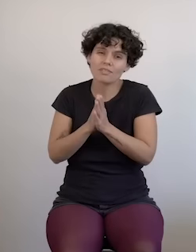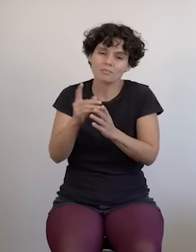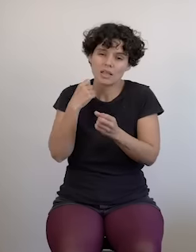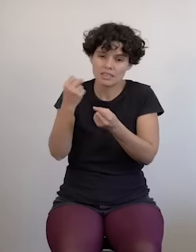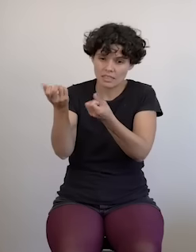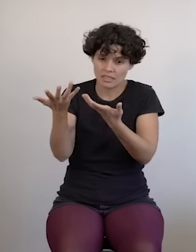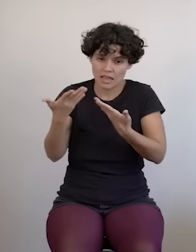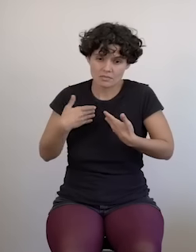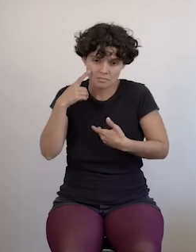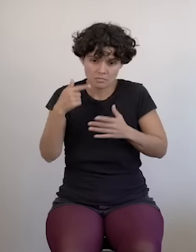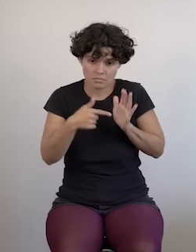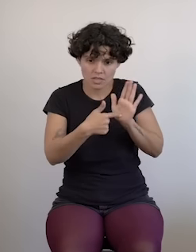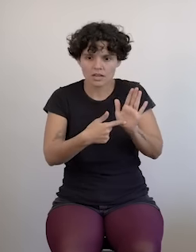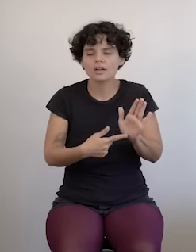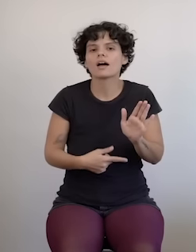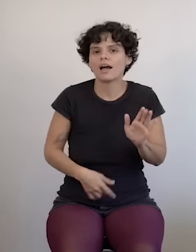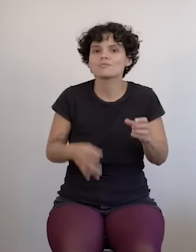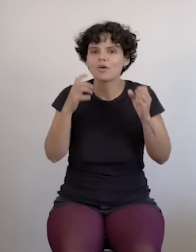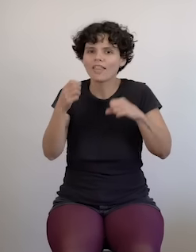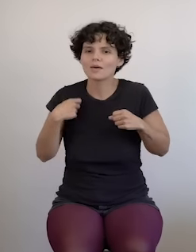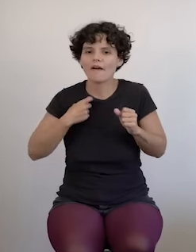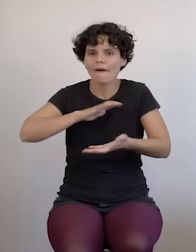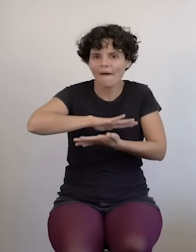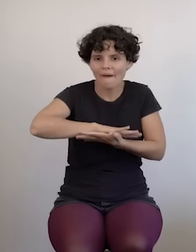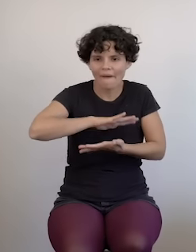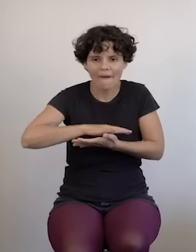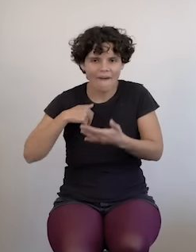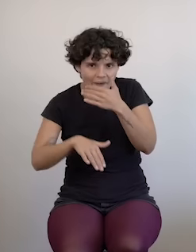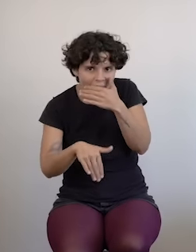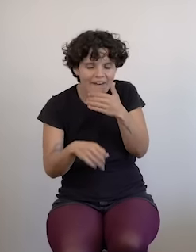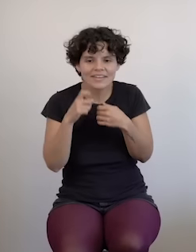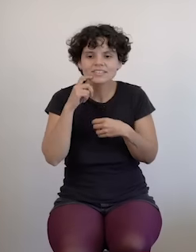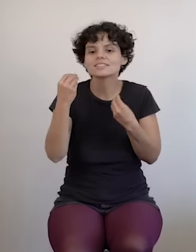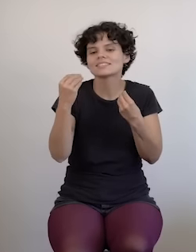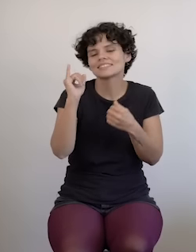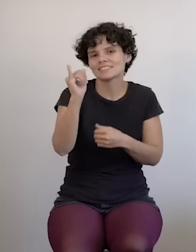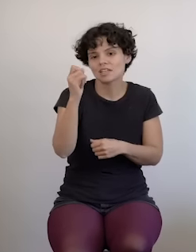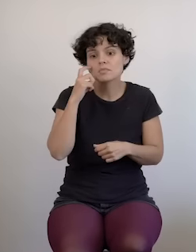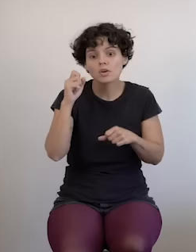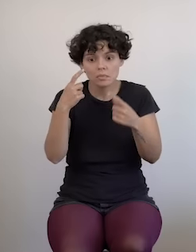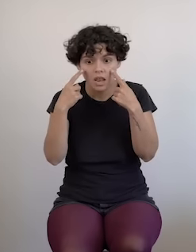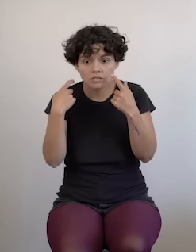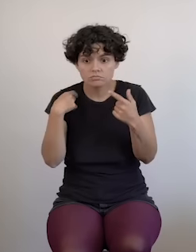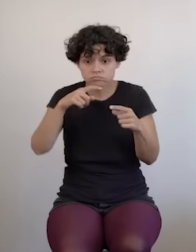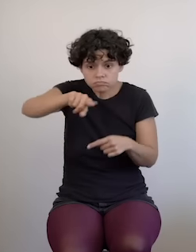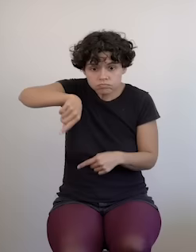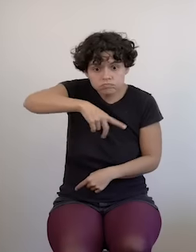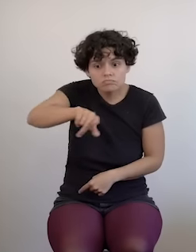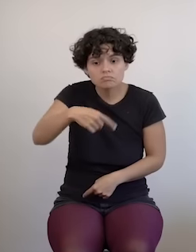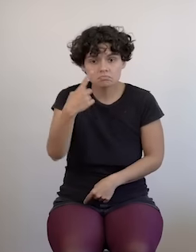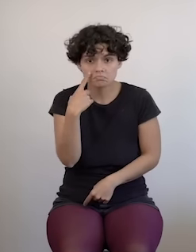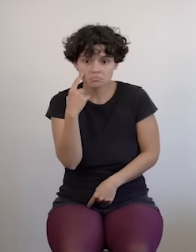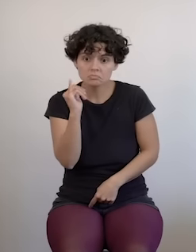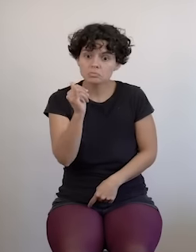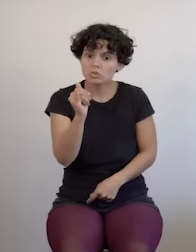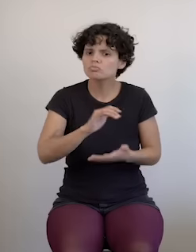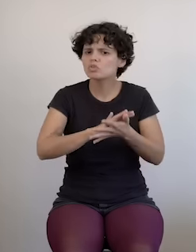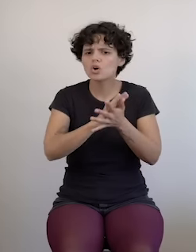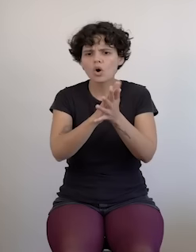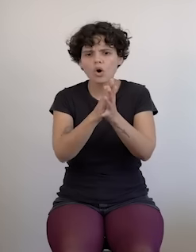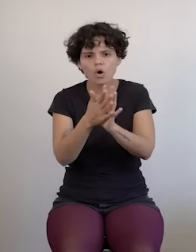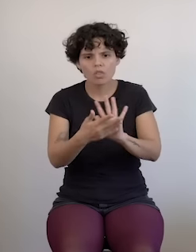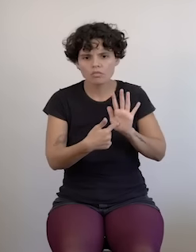sea, que vamos el medio mambo, pero parece que no te puede meter ni bulla. Viene con la ruedita. Mira. Mira, viene con toda la onda, mira. Mira